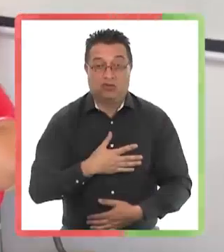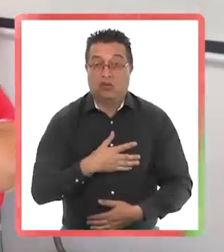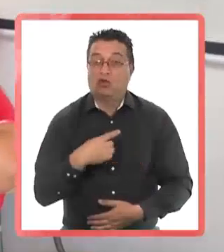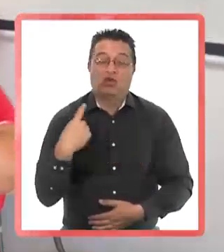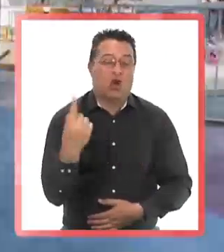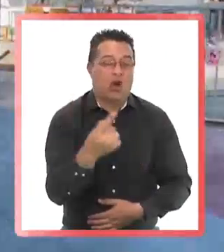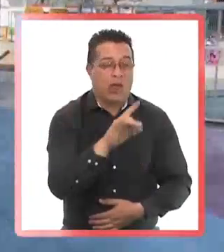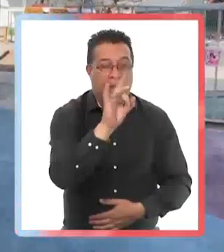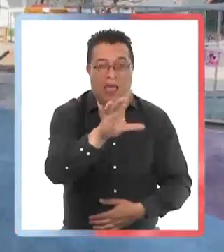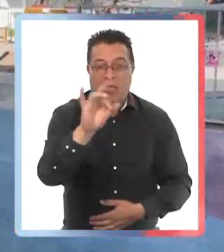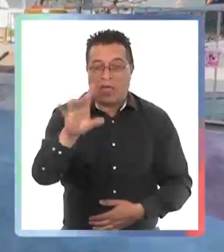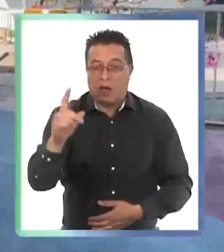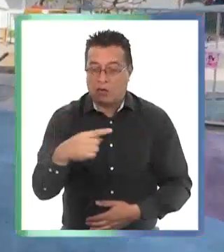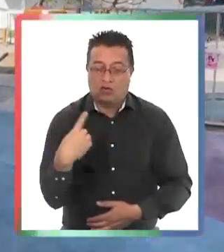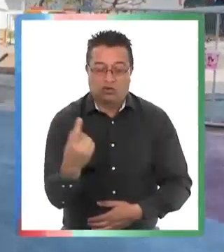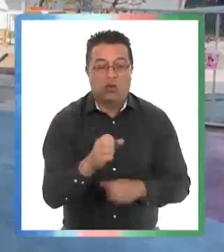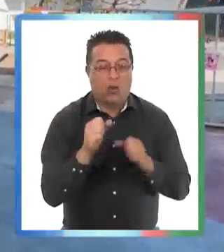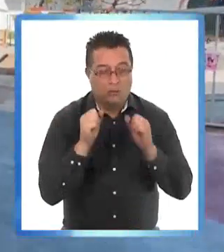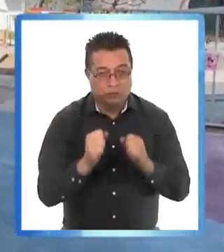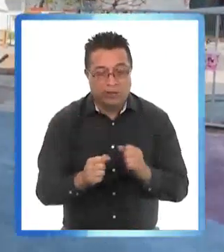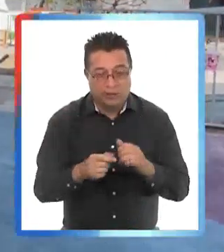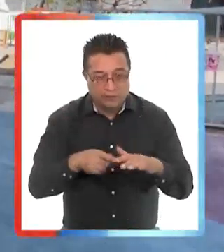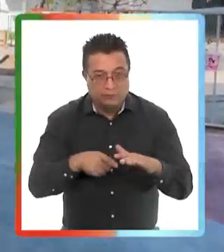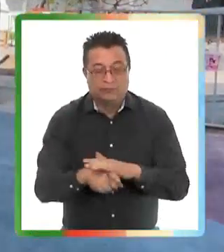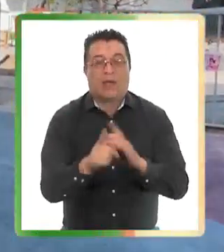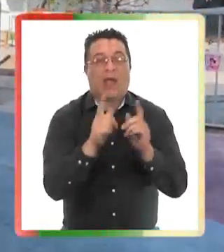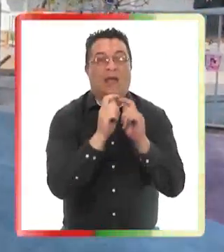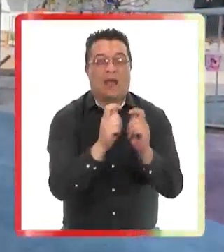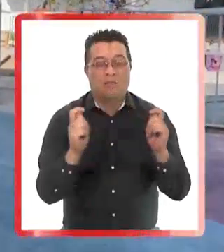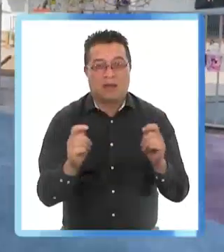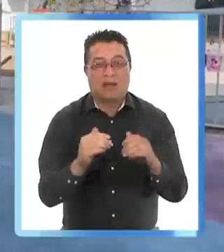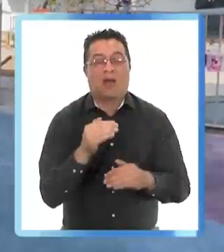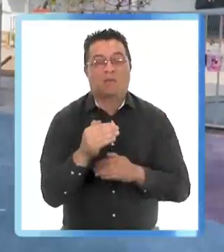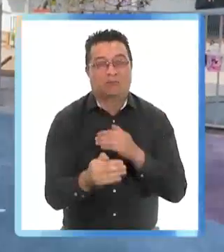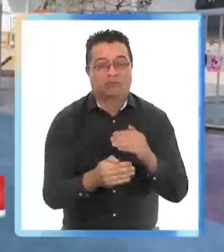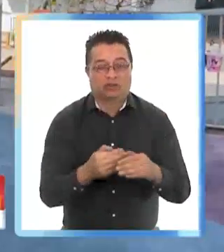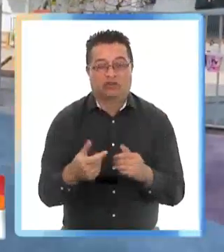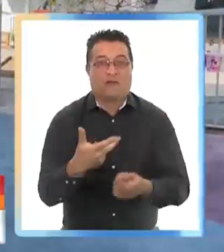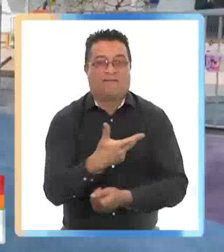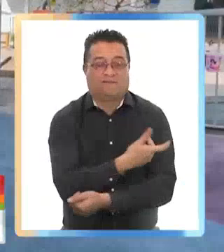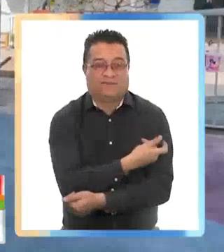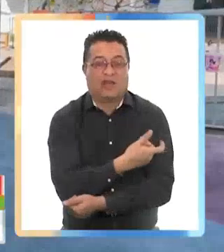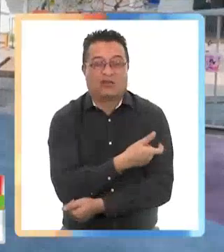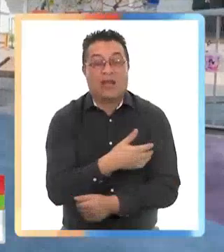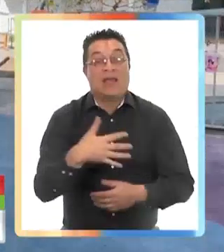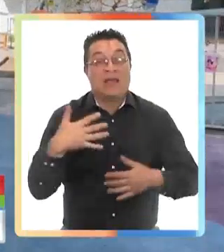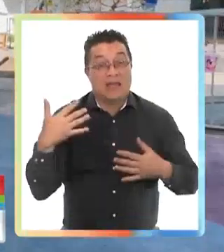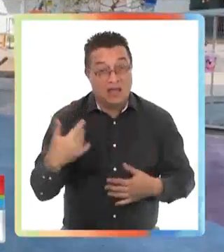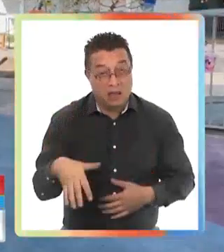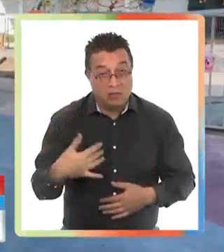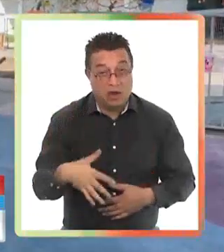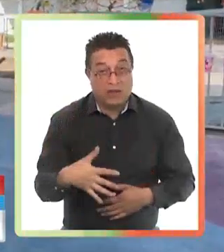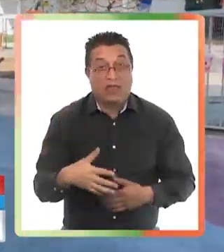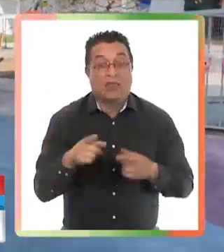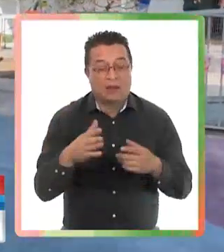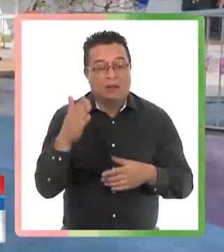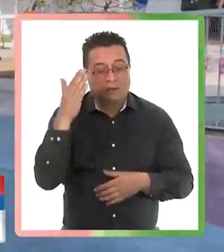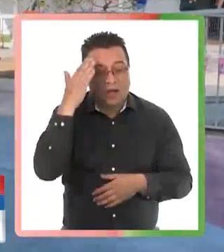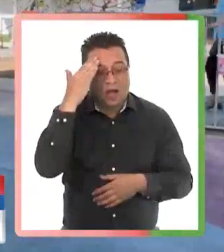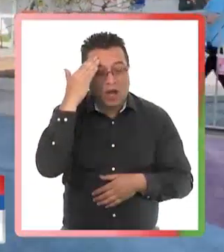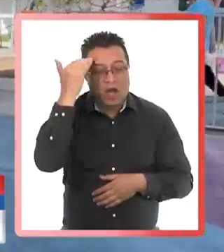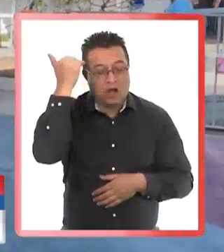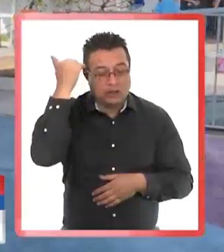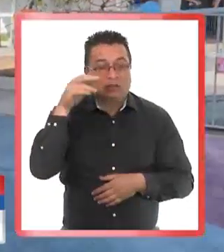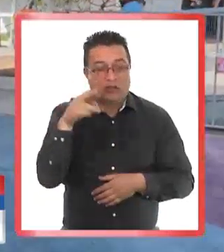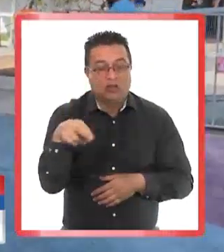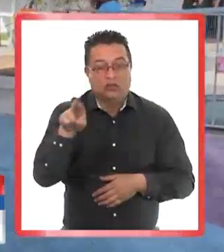muy importante para nosotros que todos y cada uno de ellos puedan acceder a esta campaña y a este proceso de vacunación. Importante